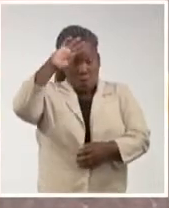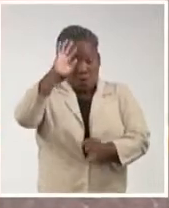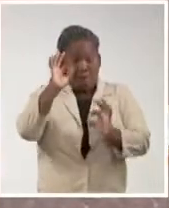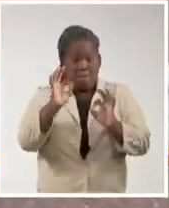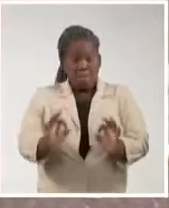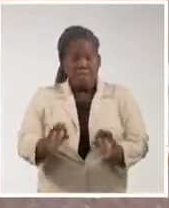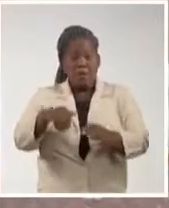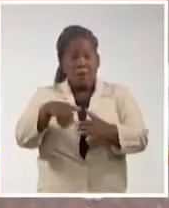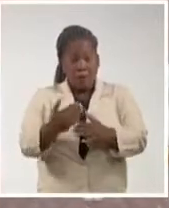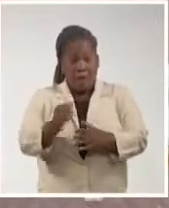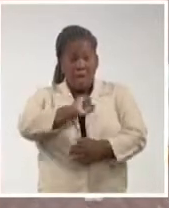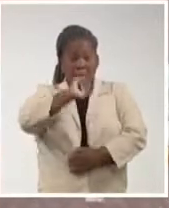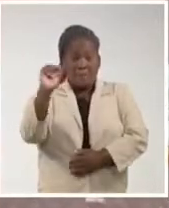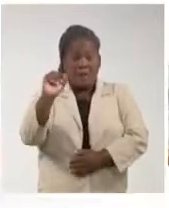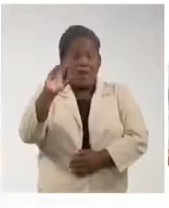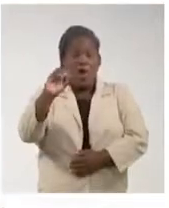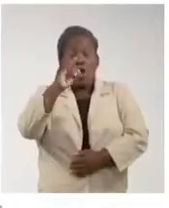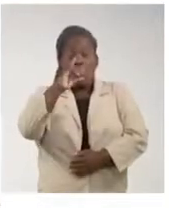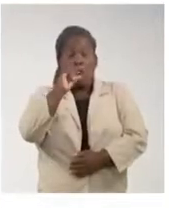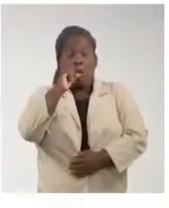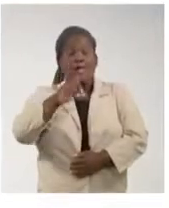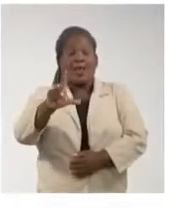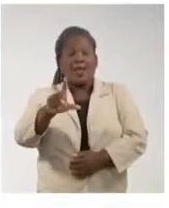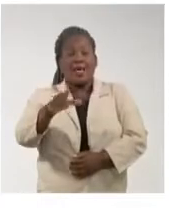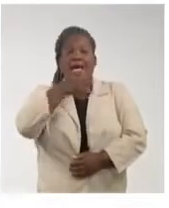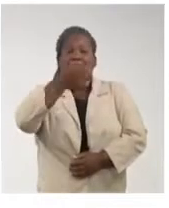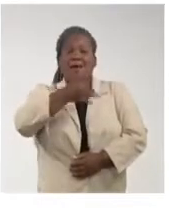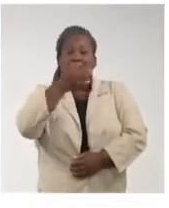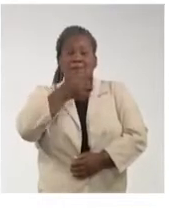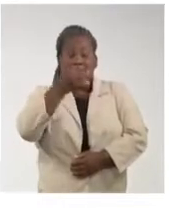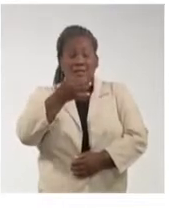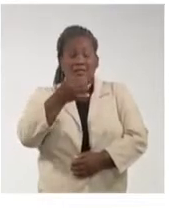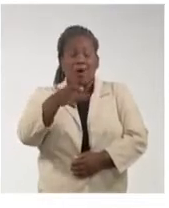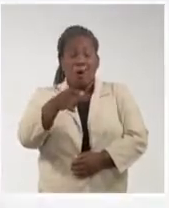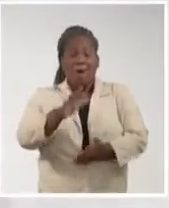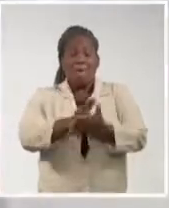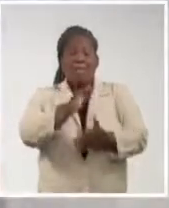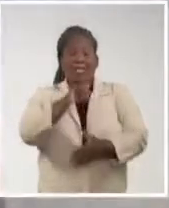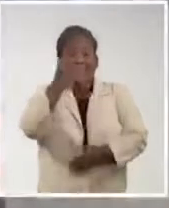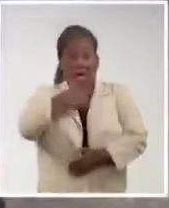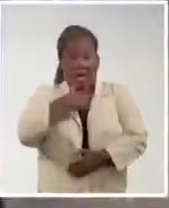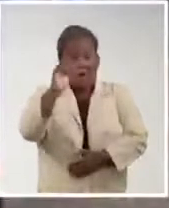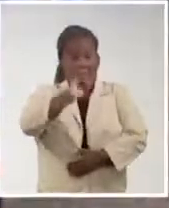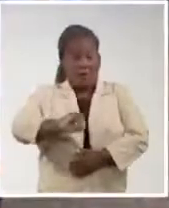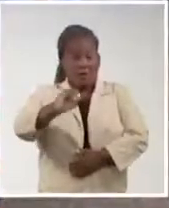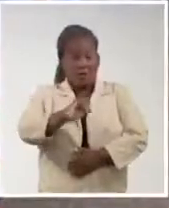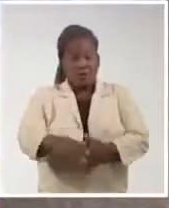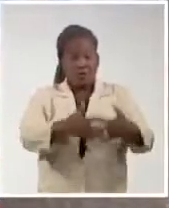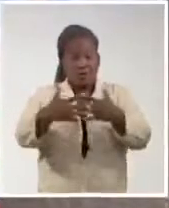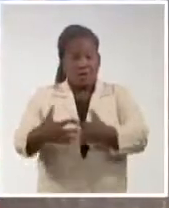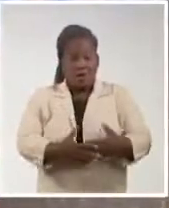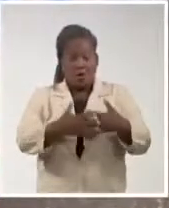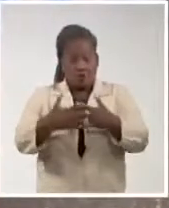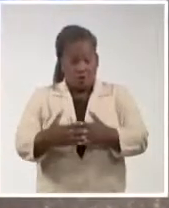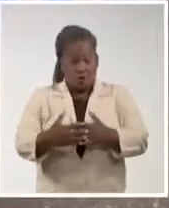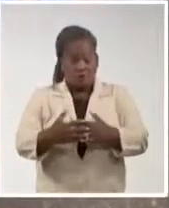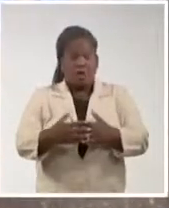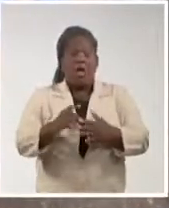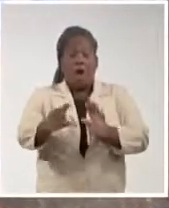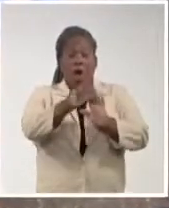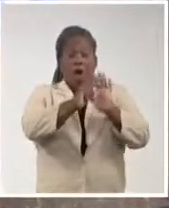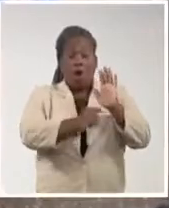premio Nobel. Así se expresó la activista Medea Benjamin de la organización estadounidense Código Rosado,